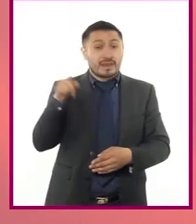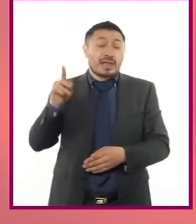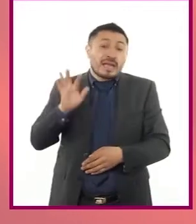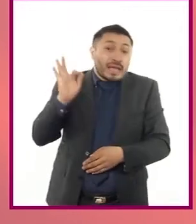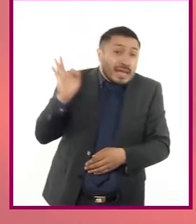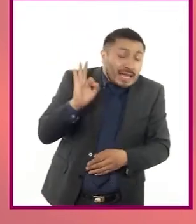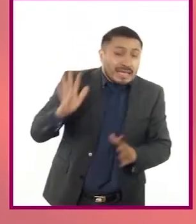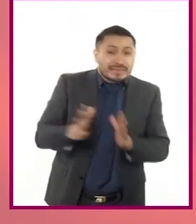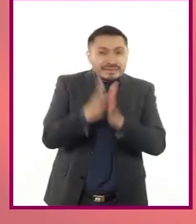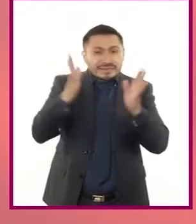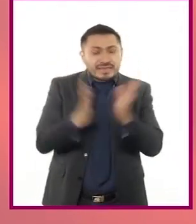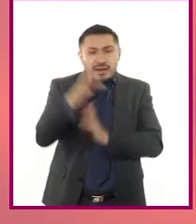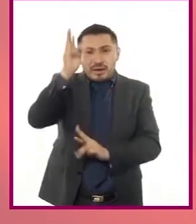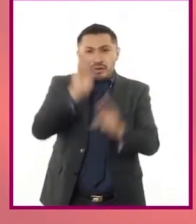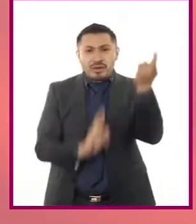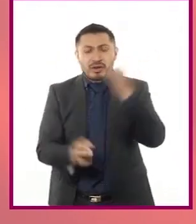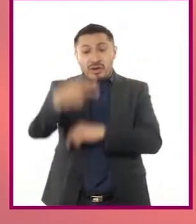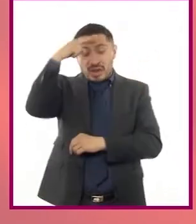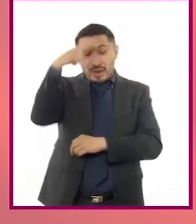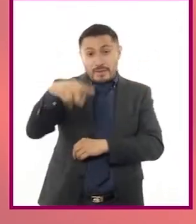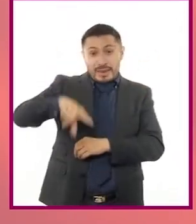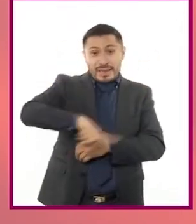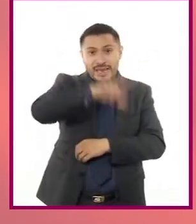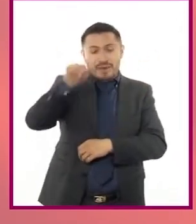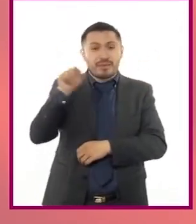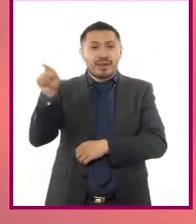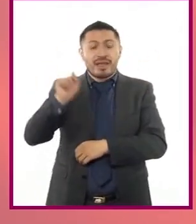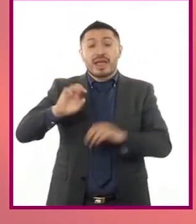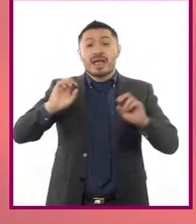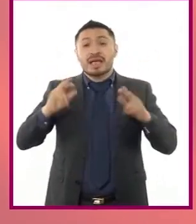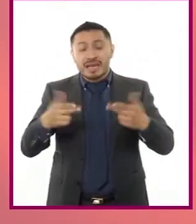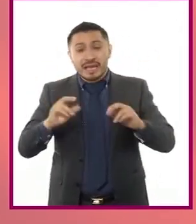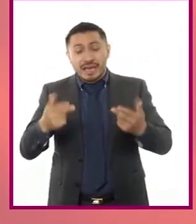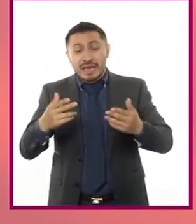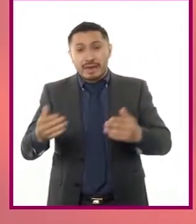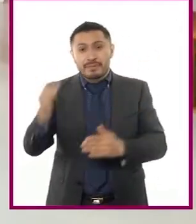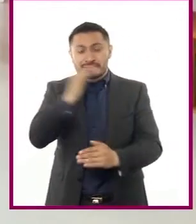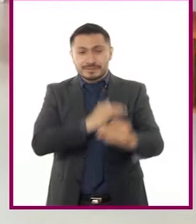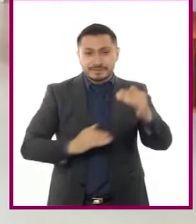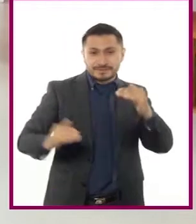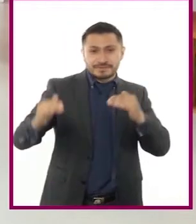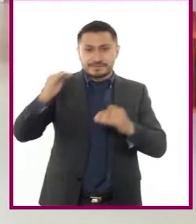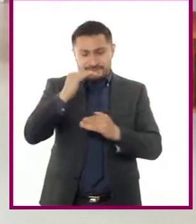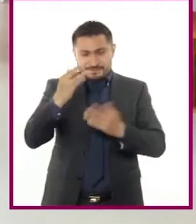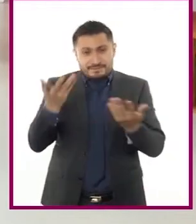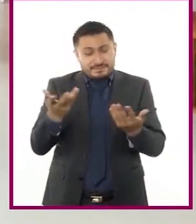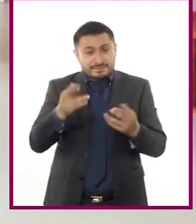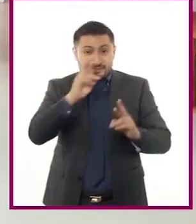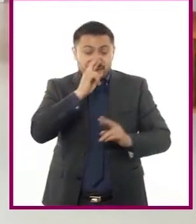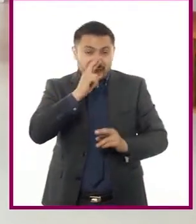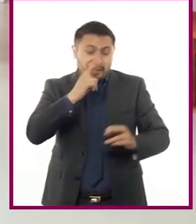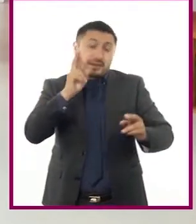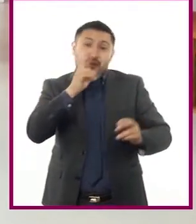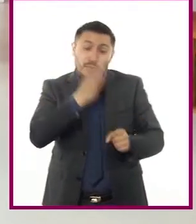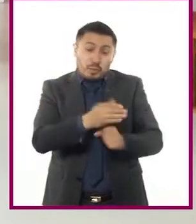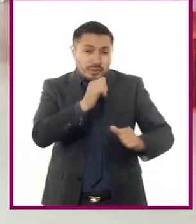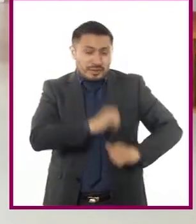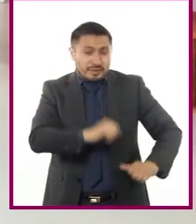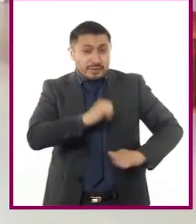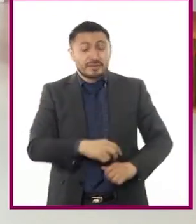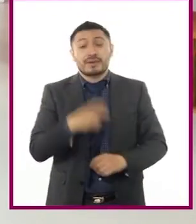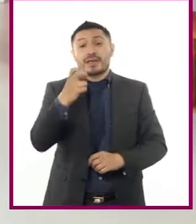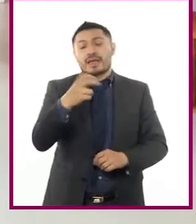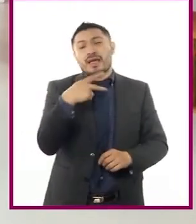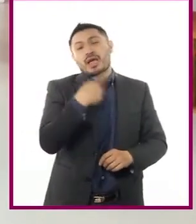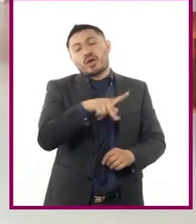Mexicana y que en Chiapas ascendió al grado militar de mayor. ¿Esa es la razón por la cual el poeta se refería a